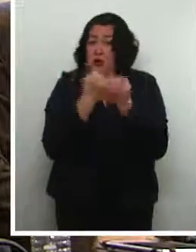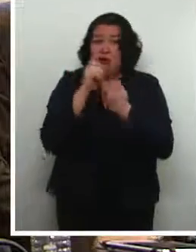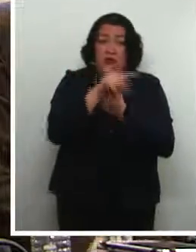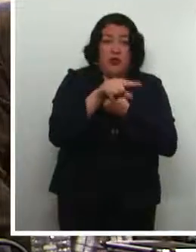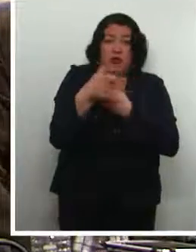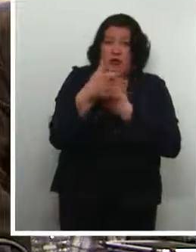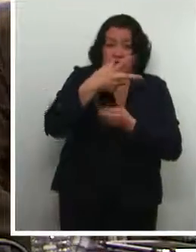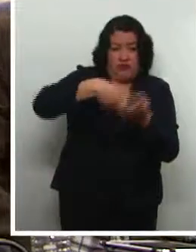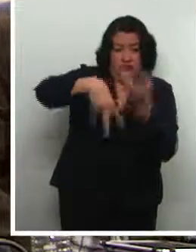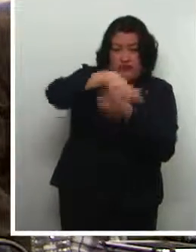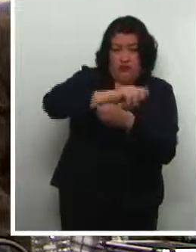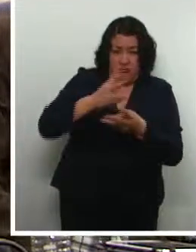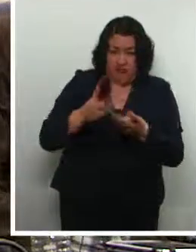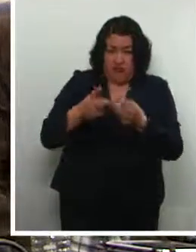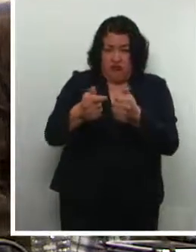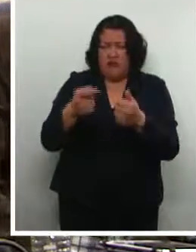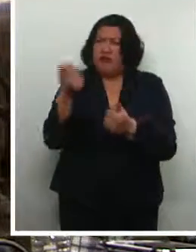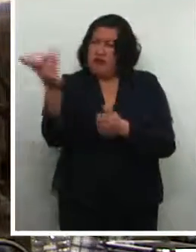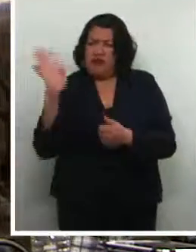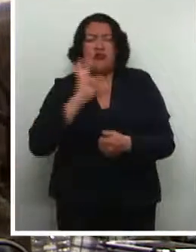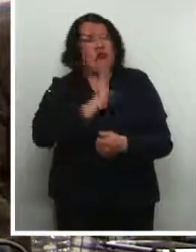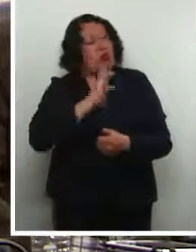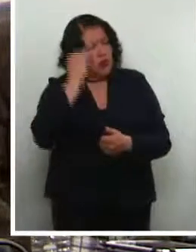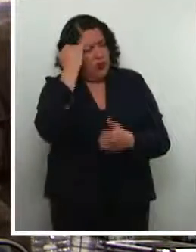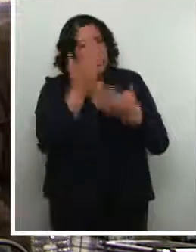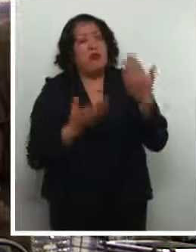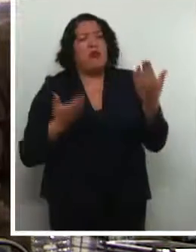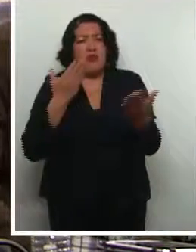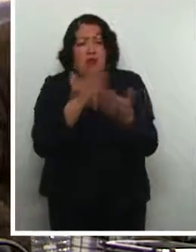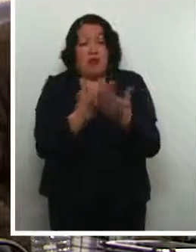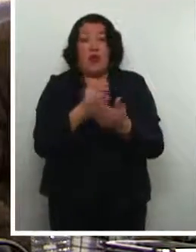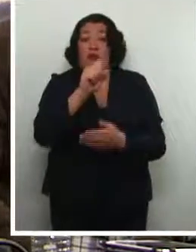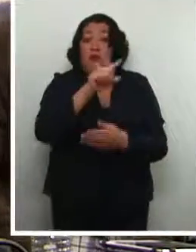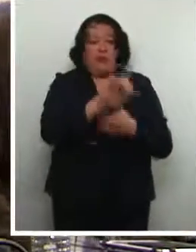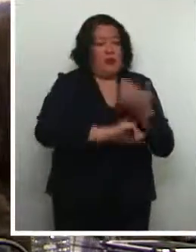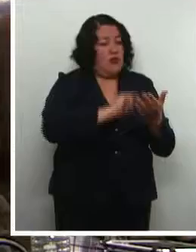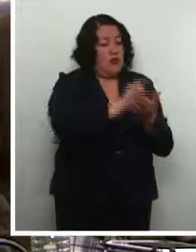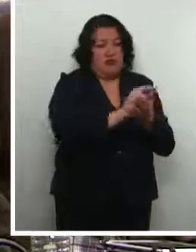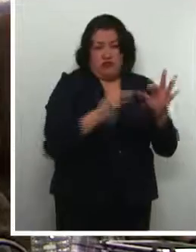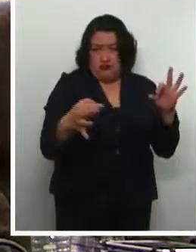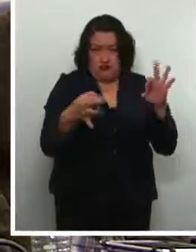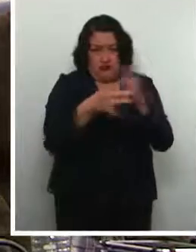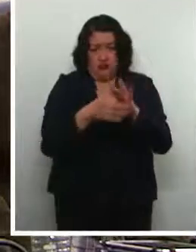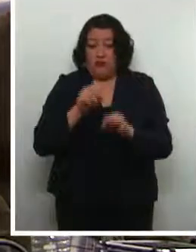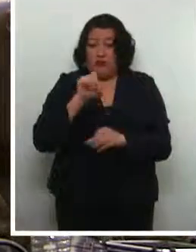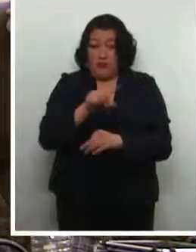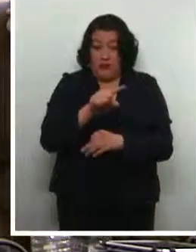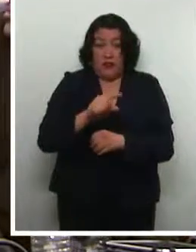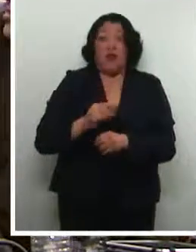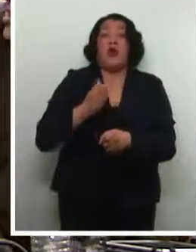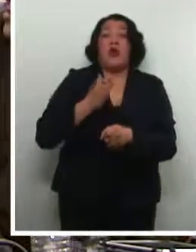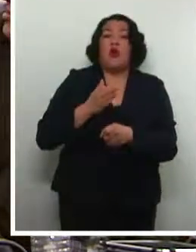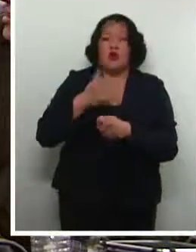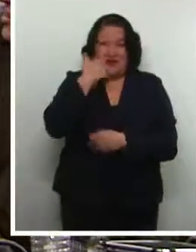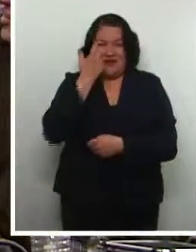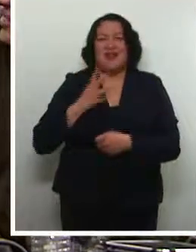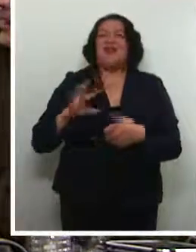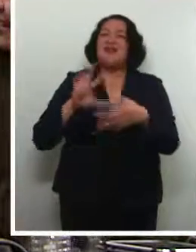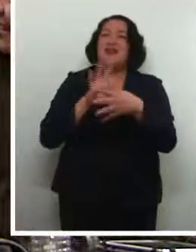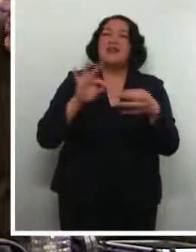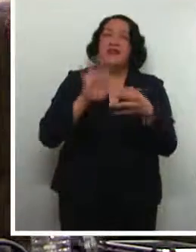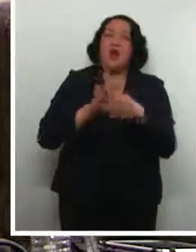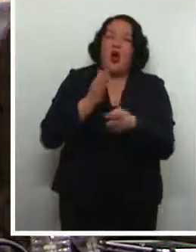los términos precisamente que establezca la ley. Referente a ello, pues bueno, le comento que hasta